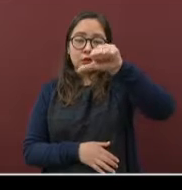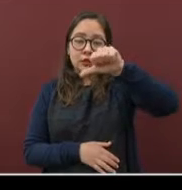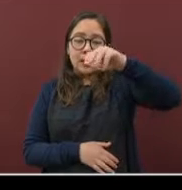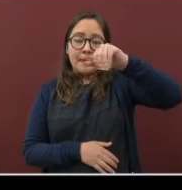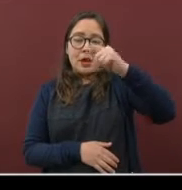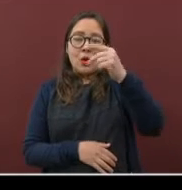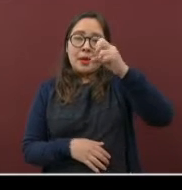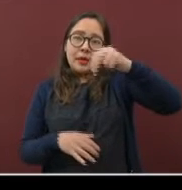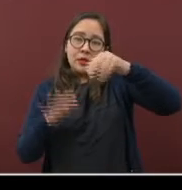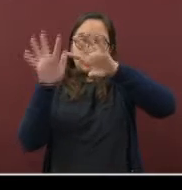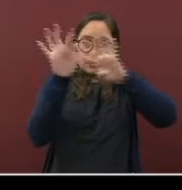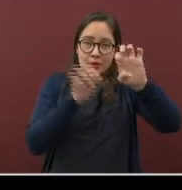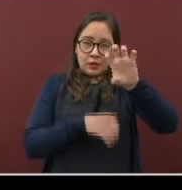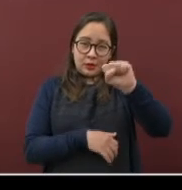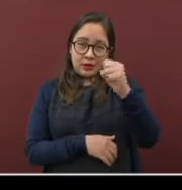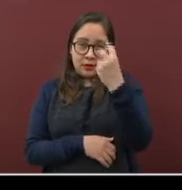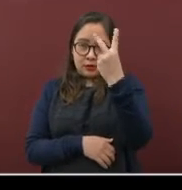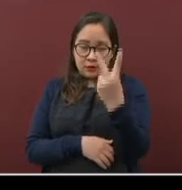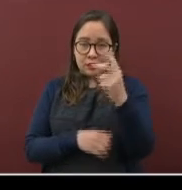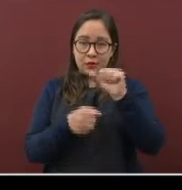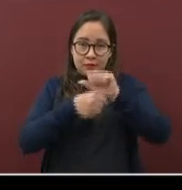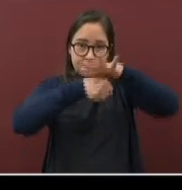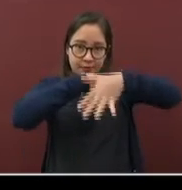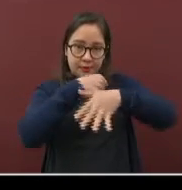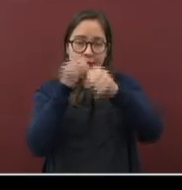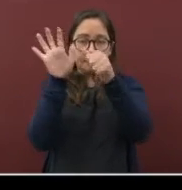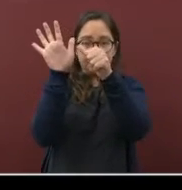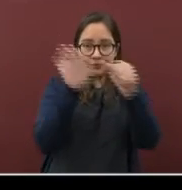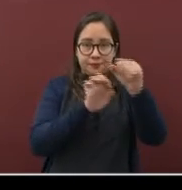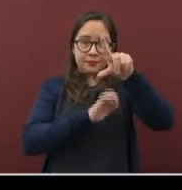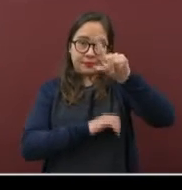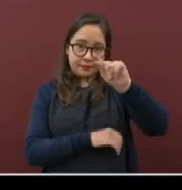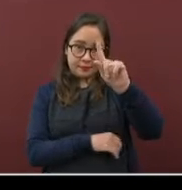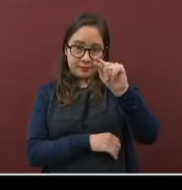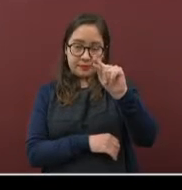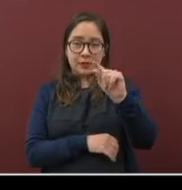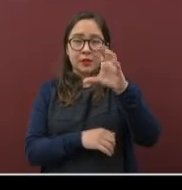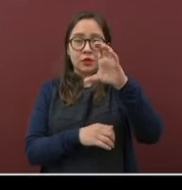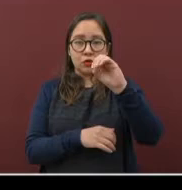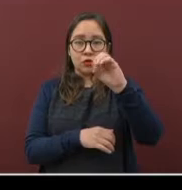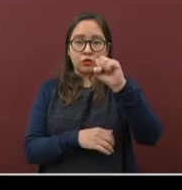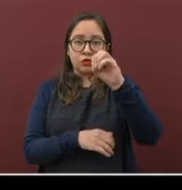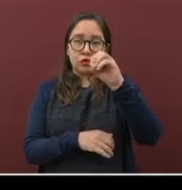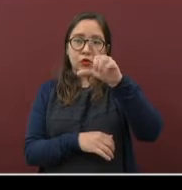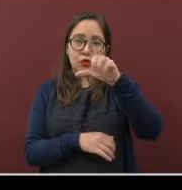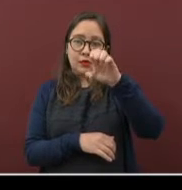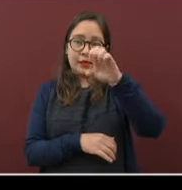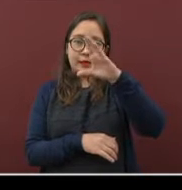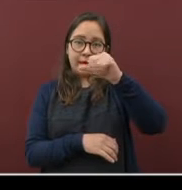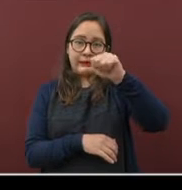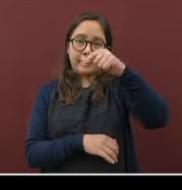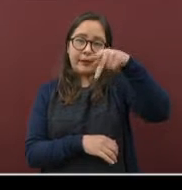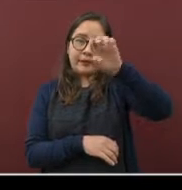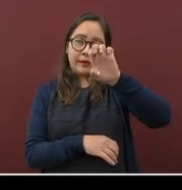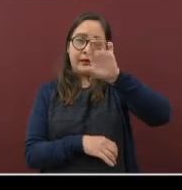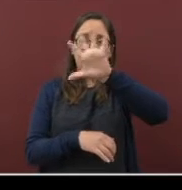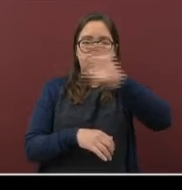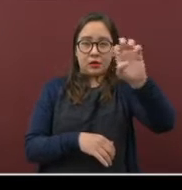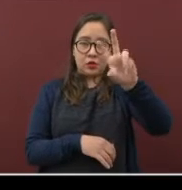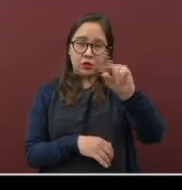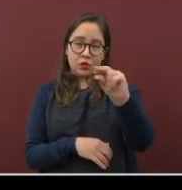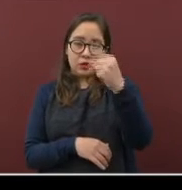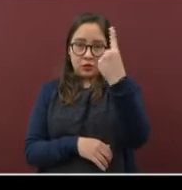962 san andrés tuxtla seiscientos setenta y cosoleacaque 581